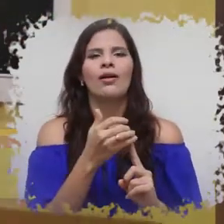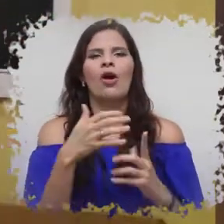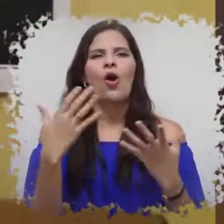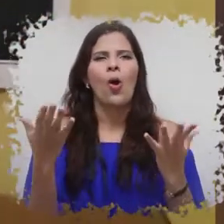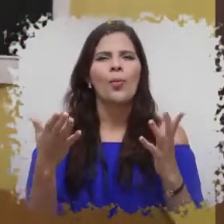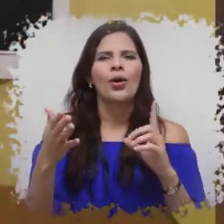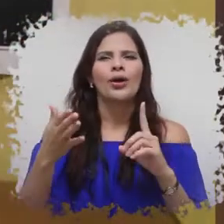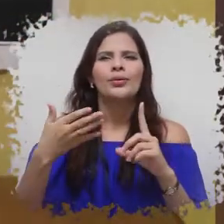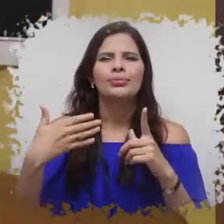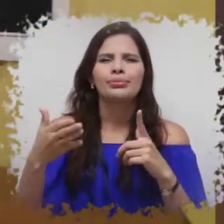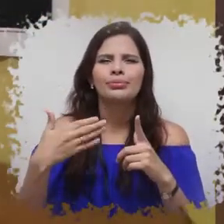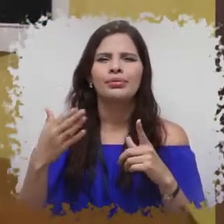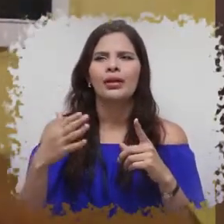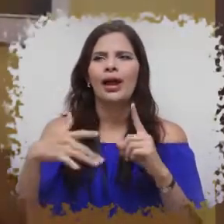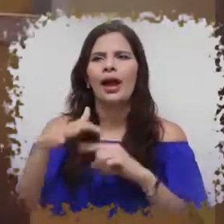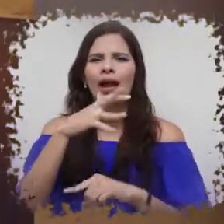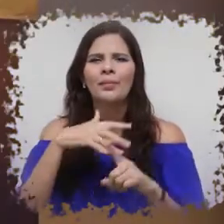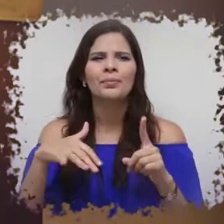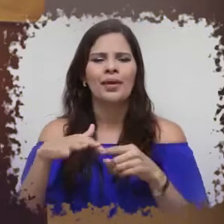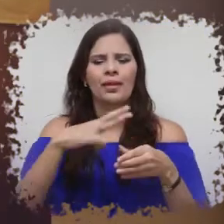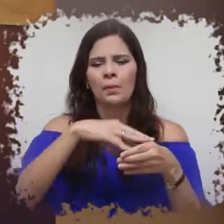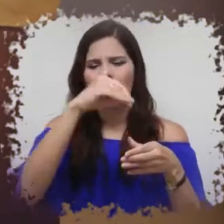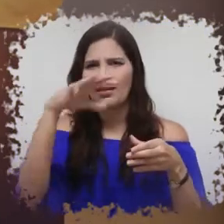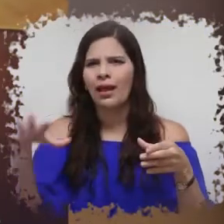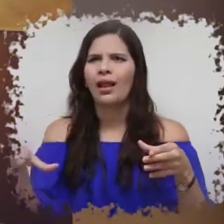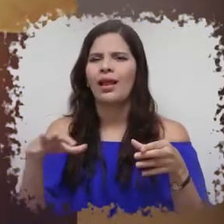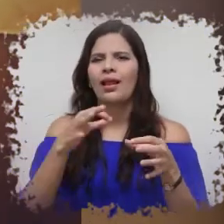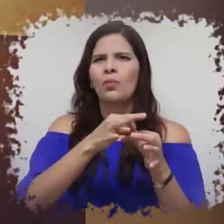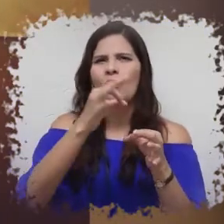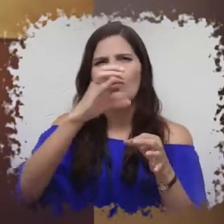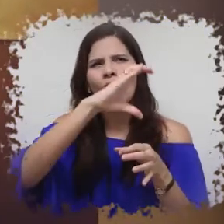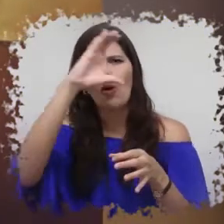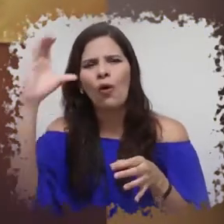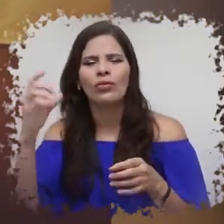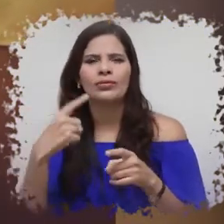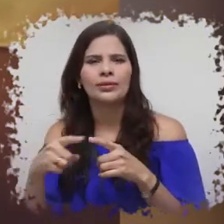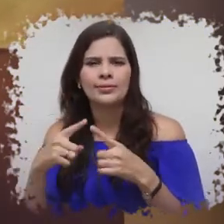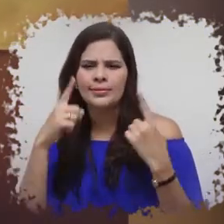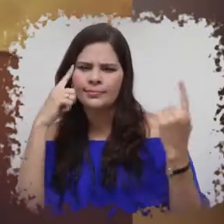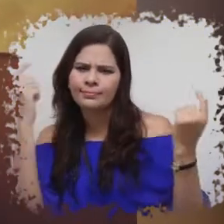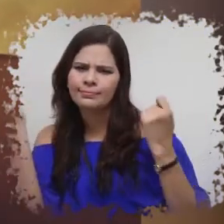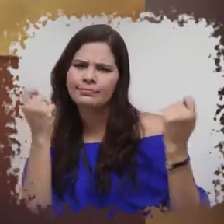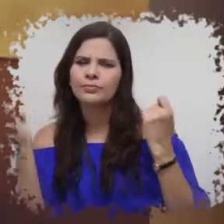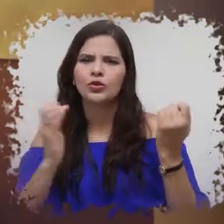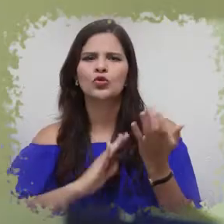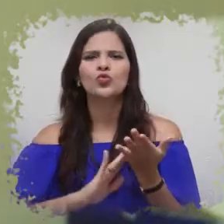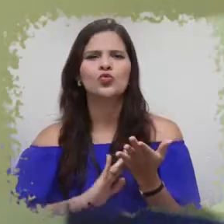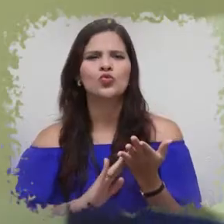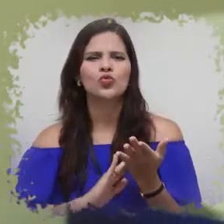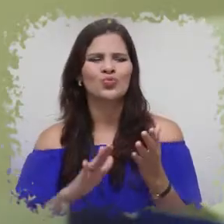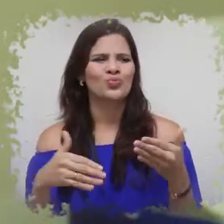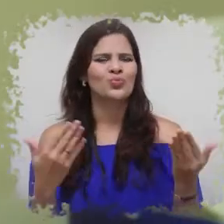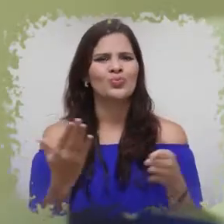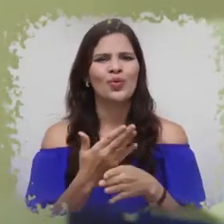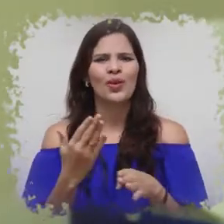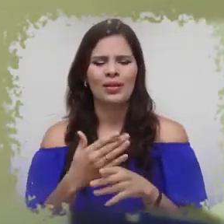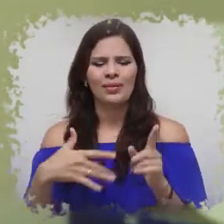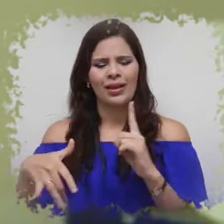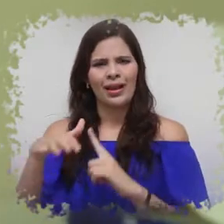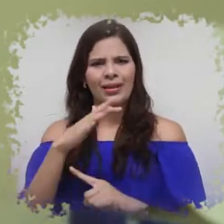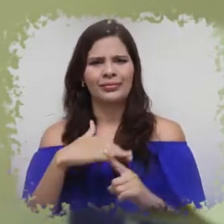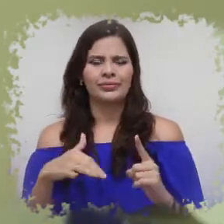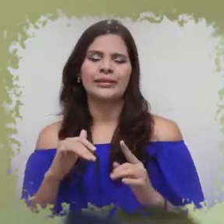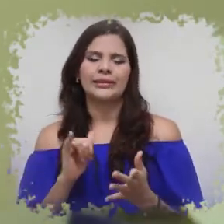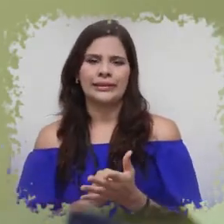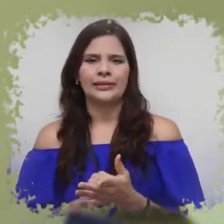realizar estudios que permitan establecer el estado de los sistemas ambientales en el Magdalena y la región Caribe, orientando estrategias en la búsqueda